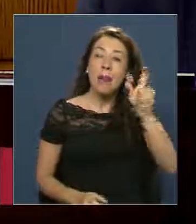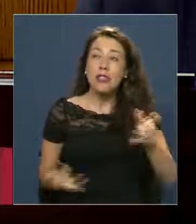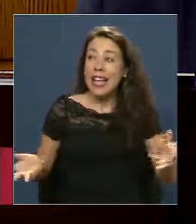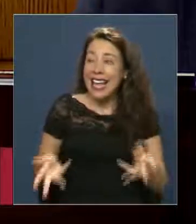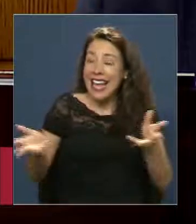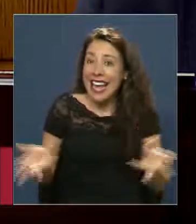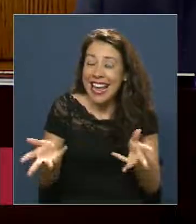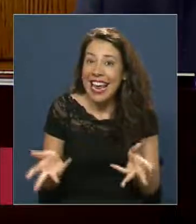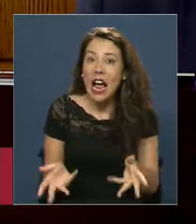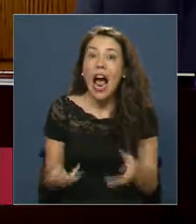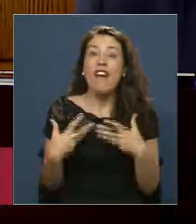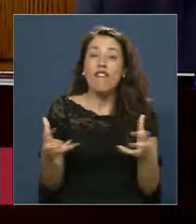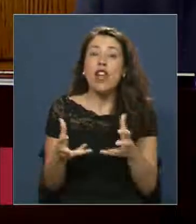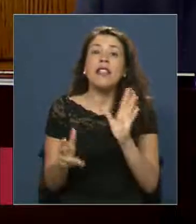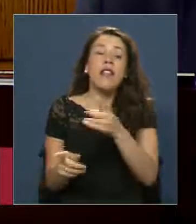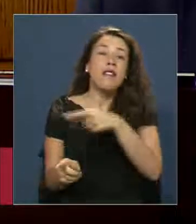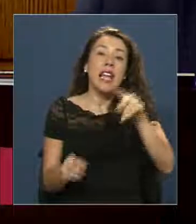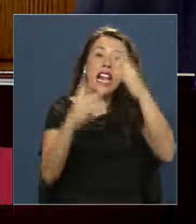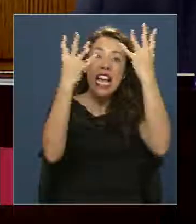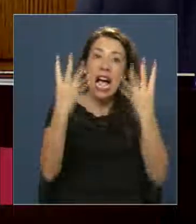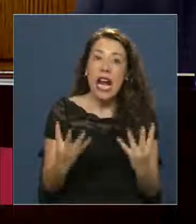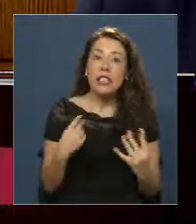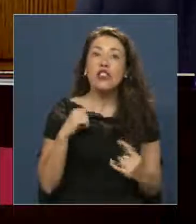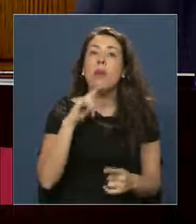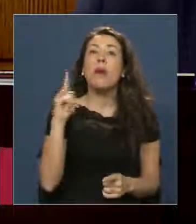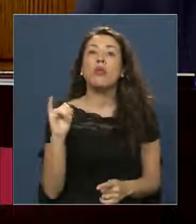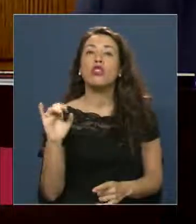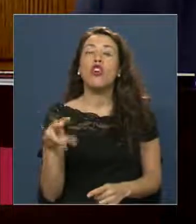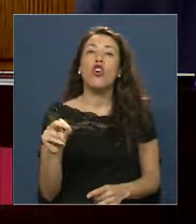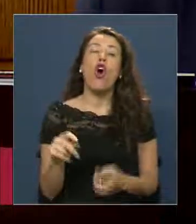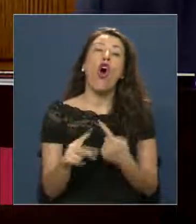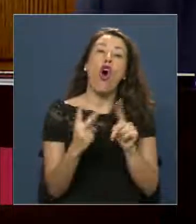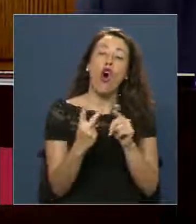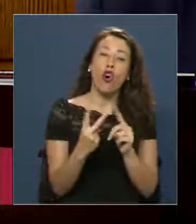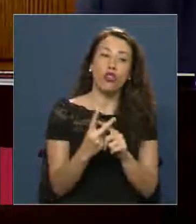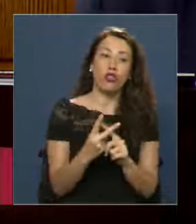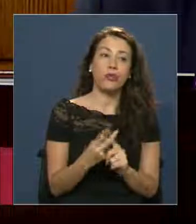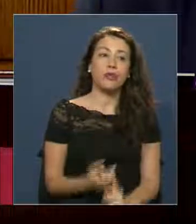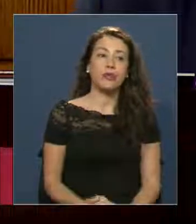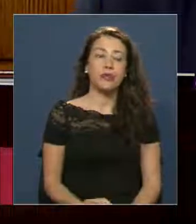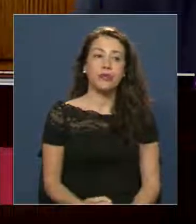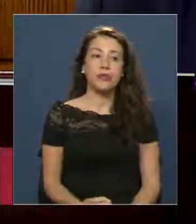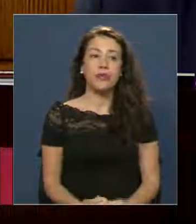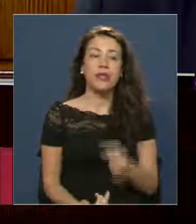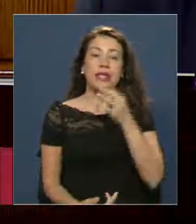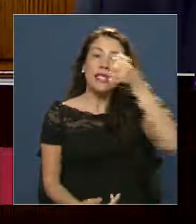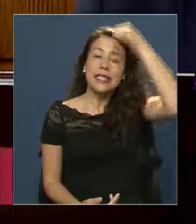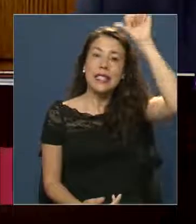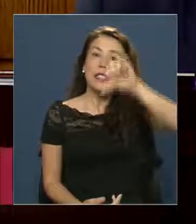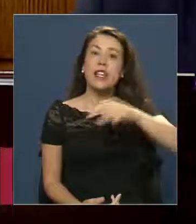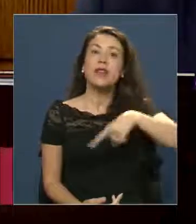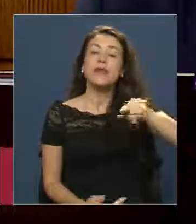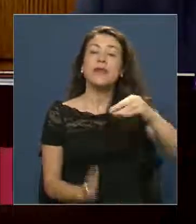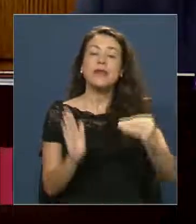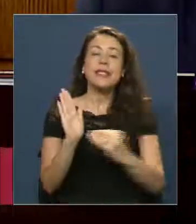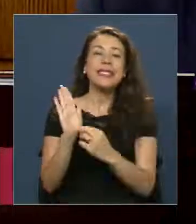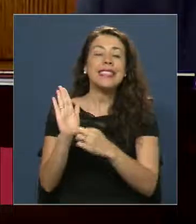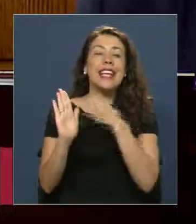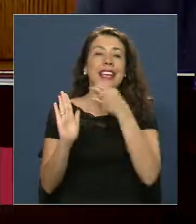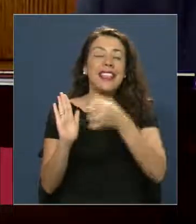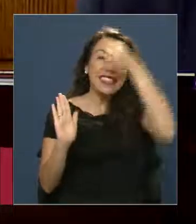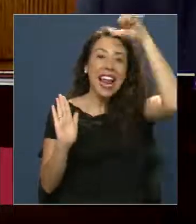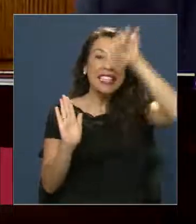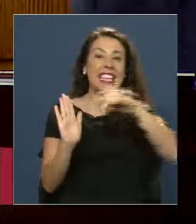que haber cárcel. Luego está el siguiente que dice, será sancionado con la pena establecida en el artículo